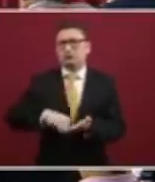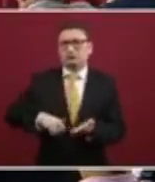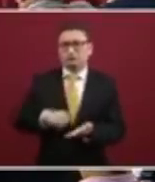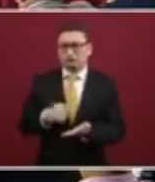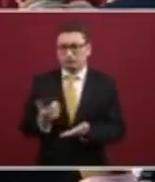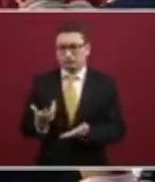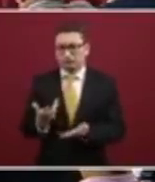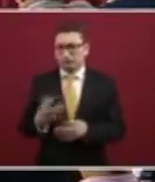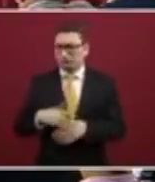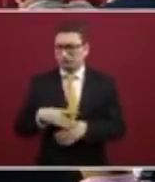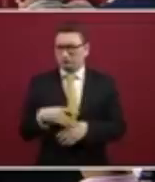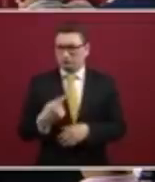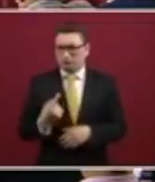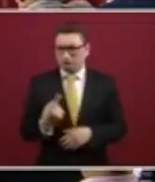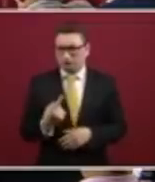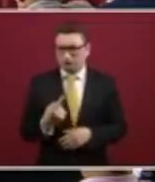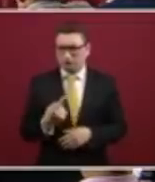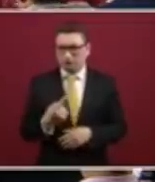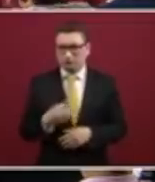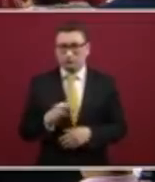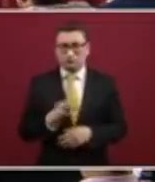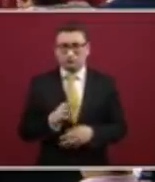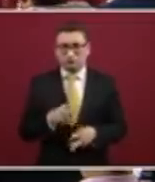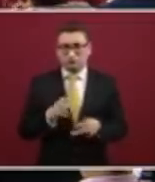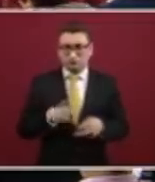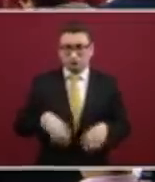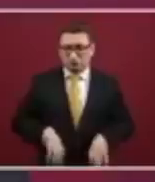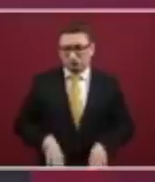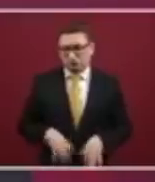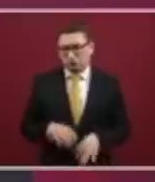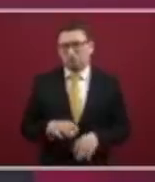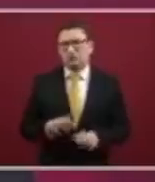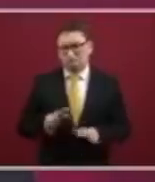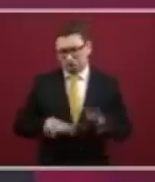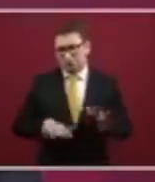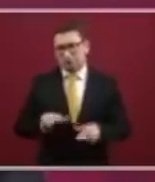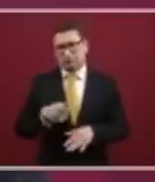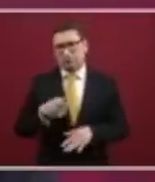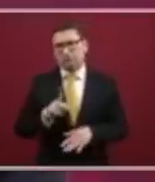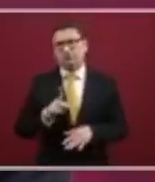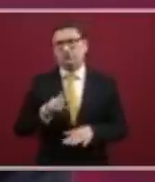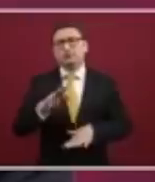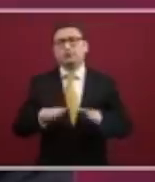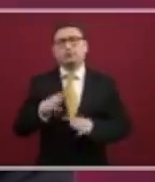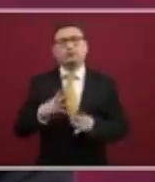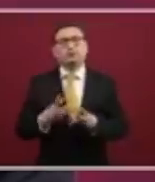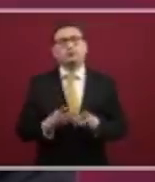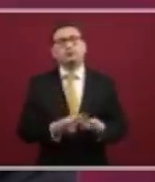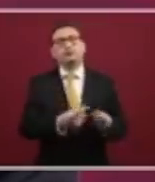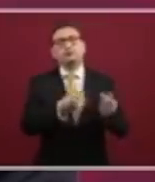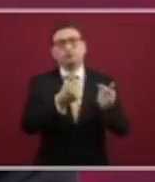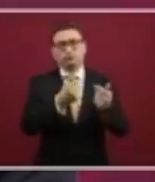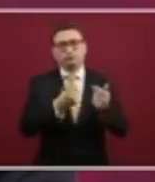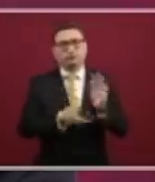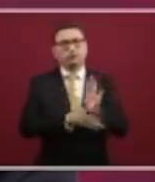no porque se lo hayan robado, que también sucedía, sino porque ahí se gastó todo.